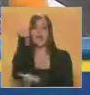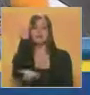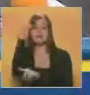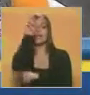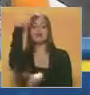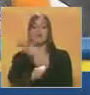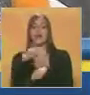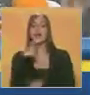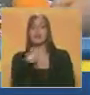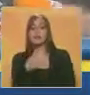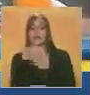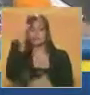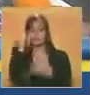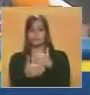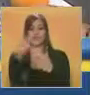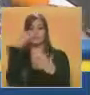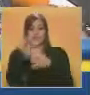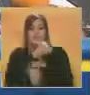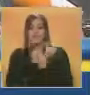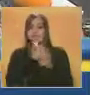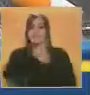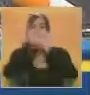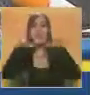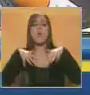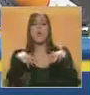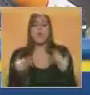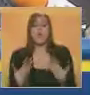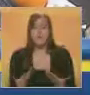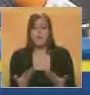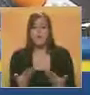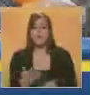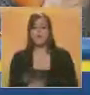que ha establecido y ha delimitado claramente cuáles son